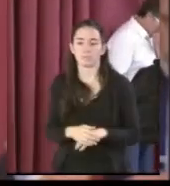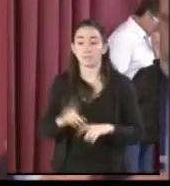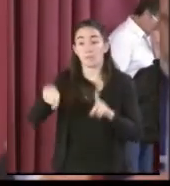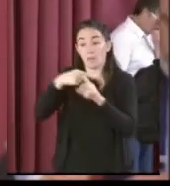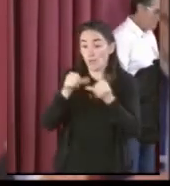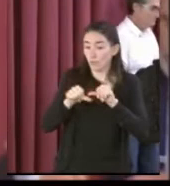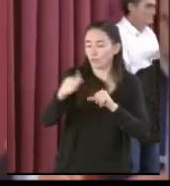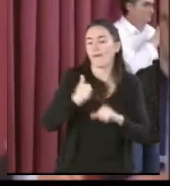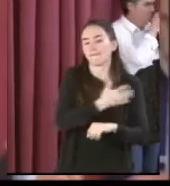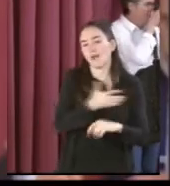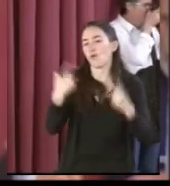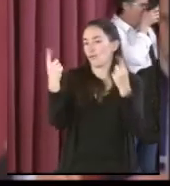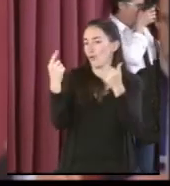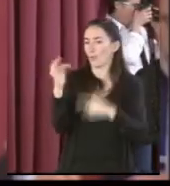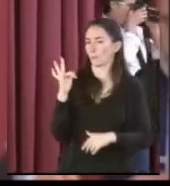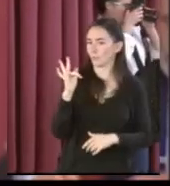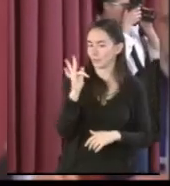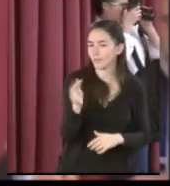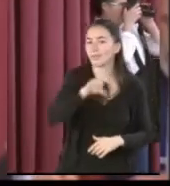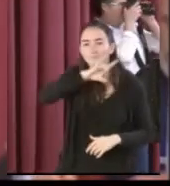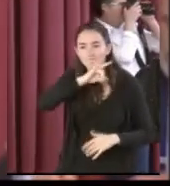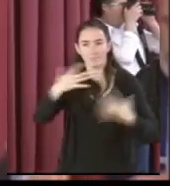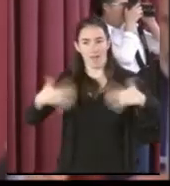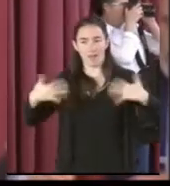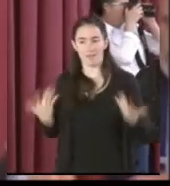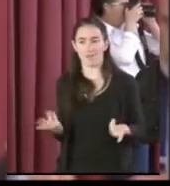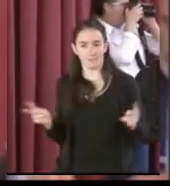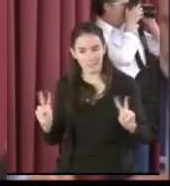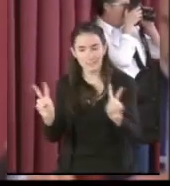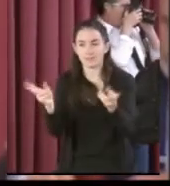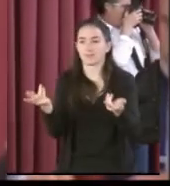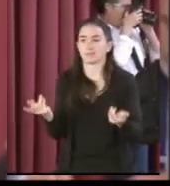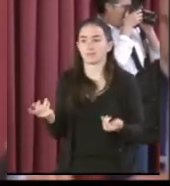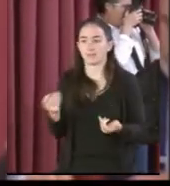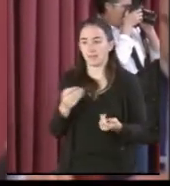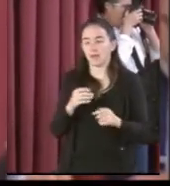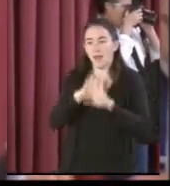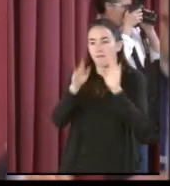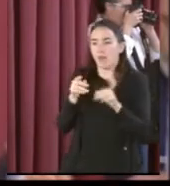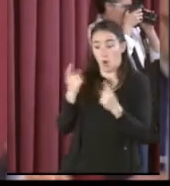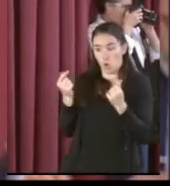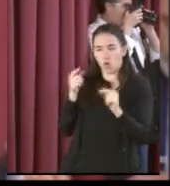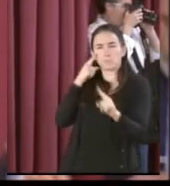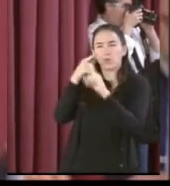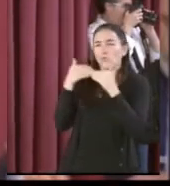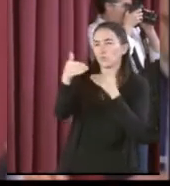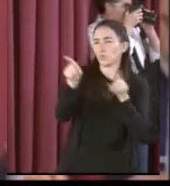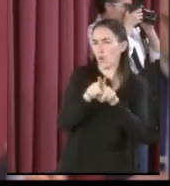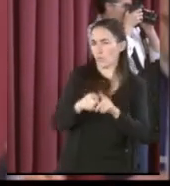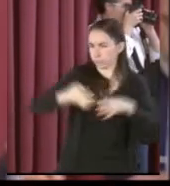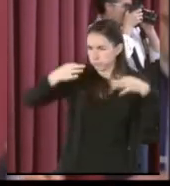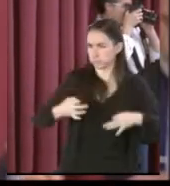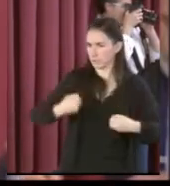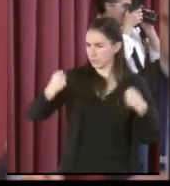Logroño positivo, auténtico, alegre y vital, resiliente, que mira al futuro con decisión, que es consciente de